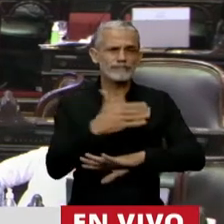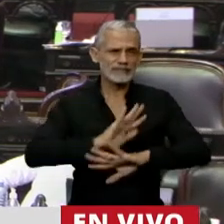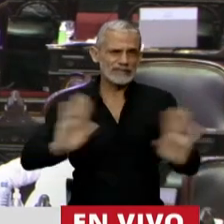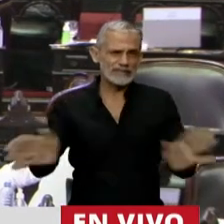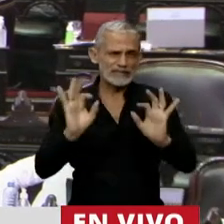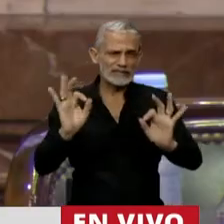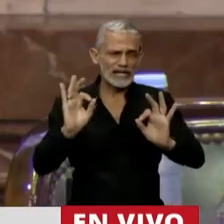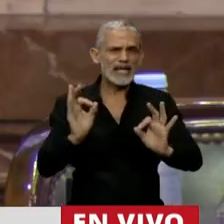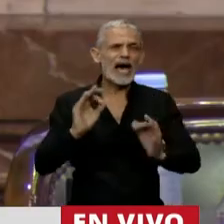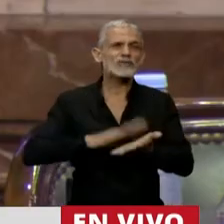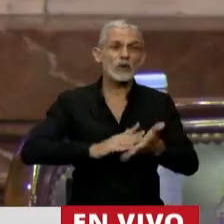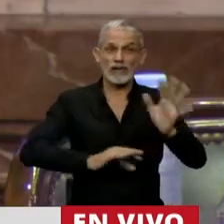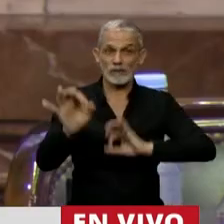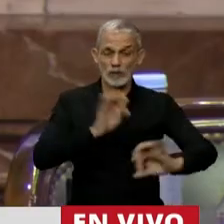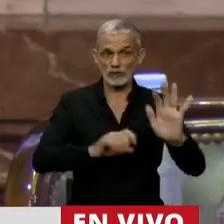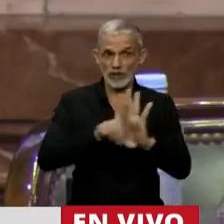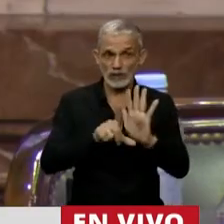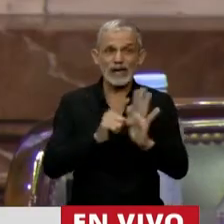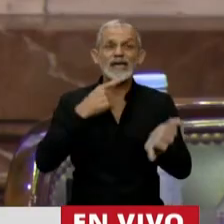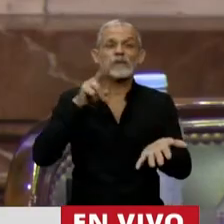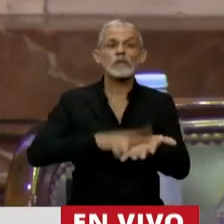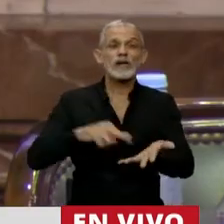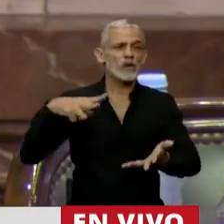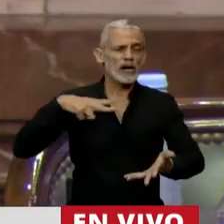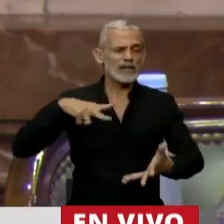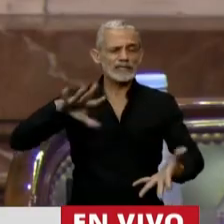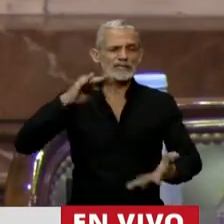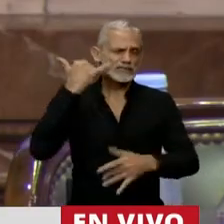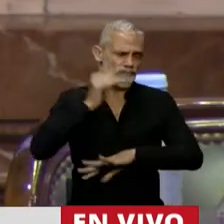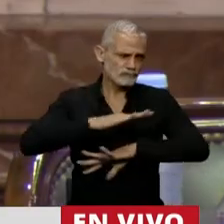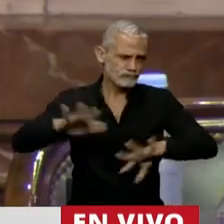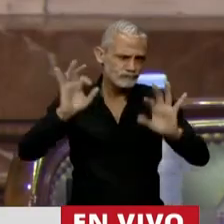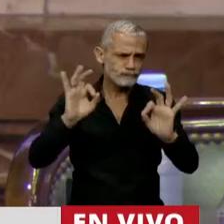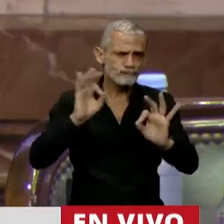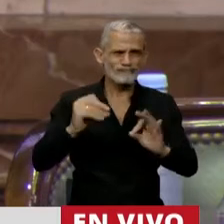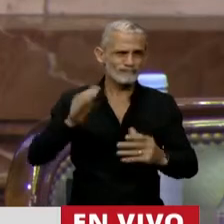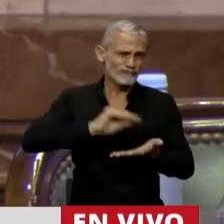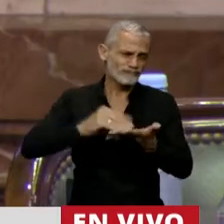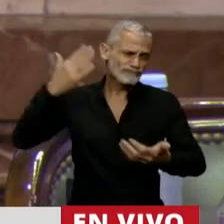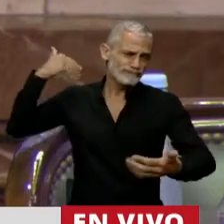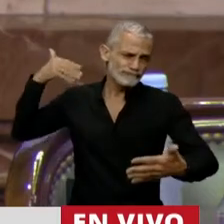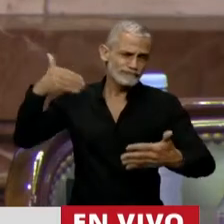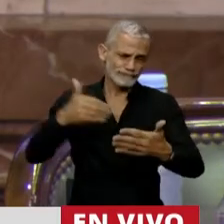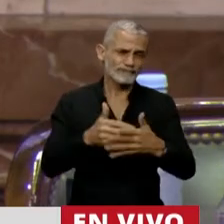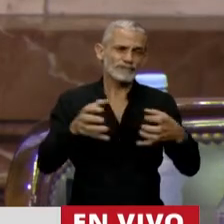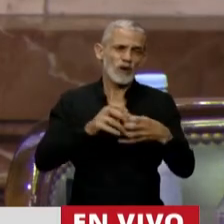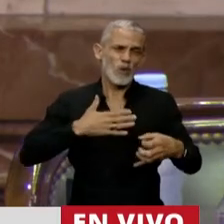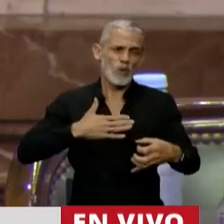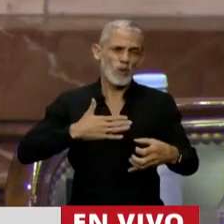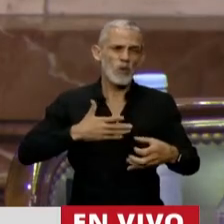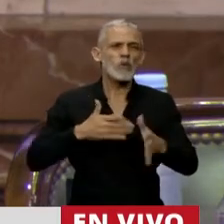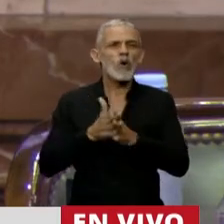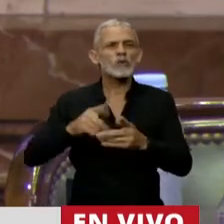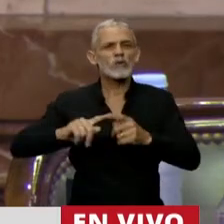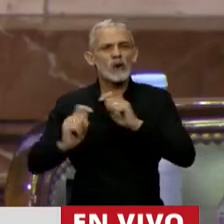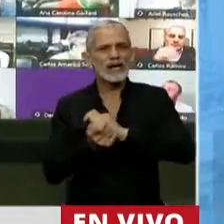este proyecto de ley, este impuesto a la riqueza, se ha dicho todo. Creo que los propinantes del interbloque de Junto